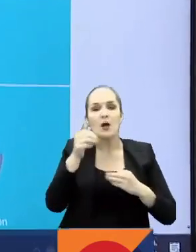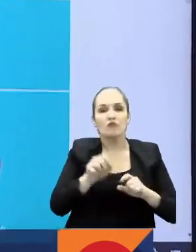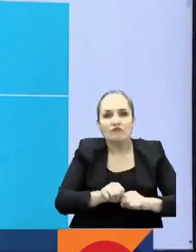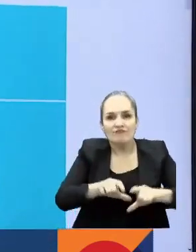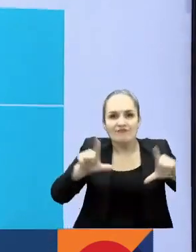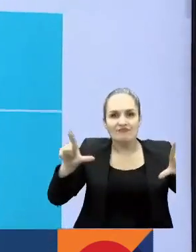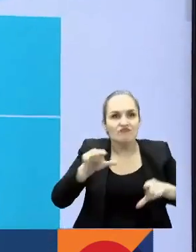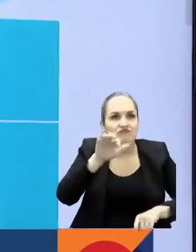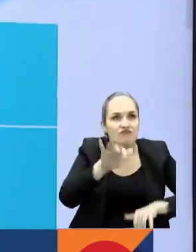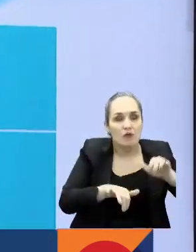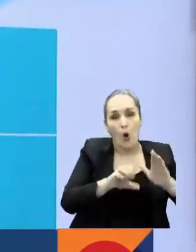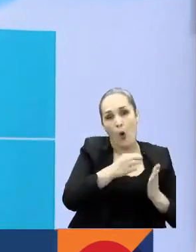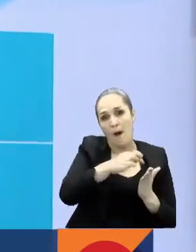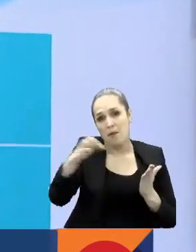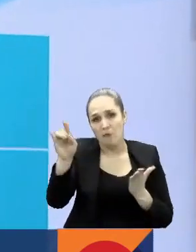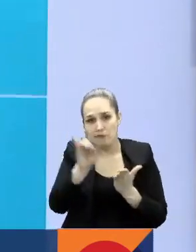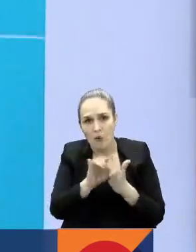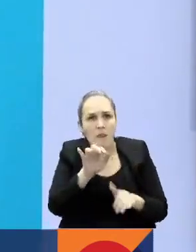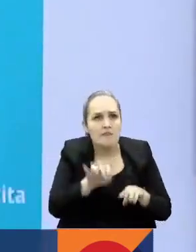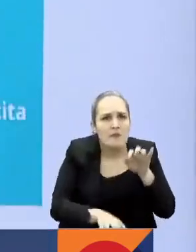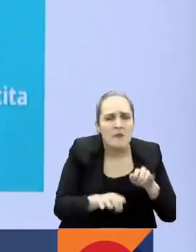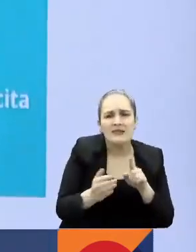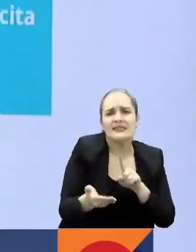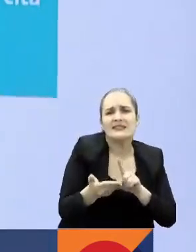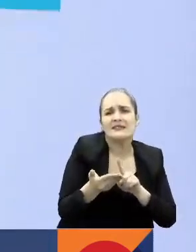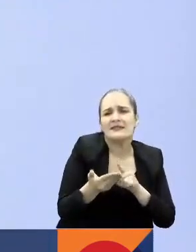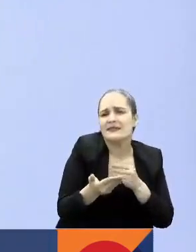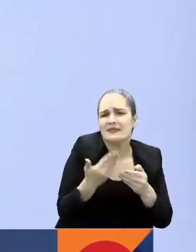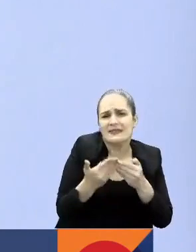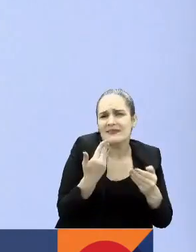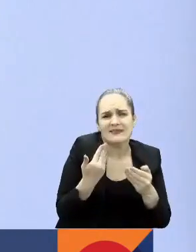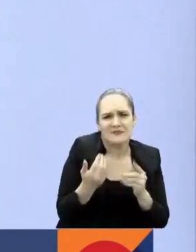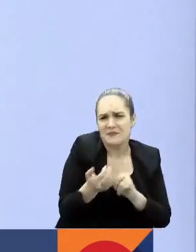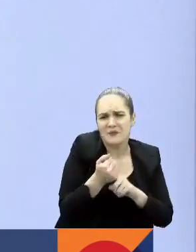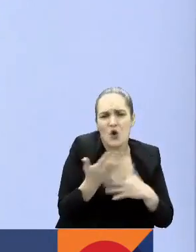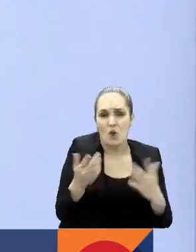su autoagendamiento. Es muy sencillo, ingresa a